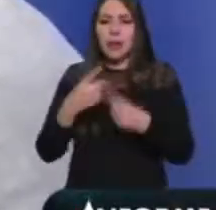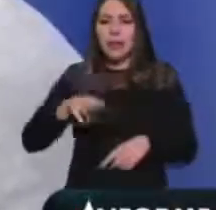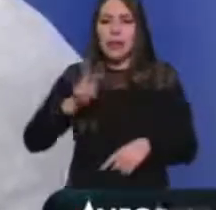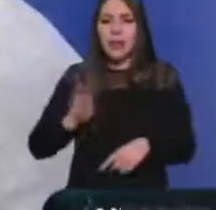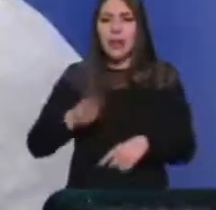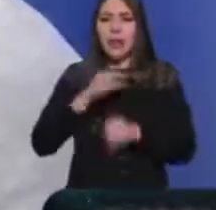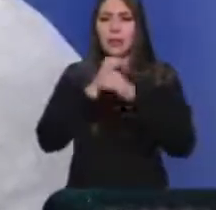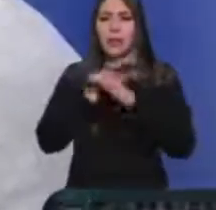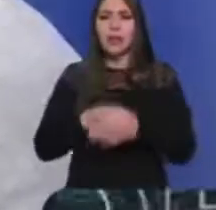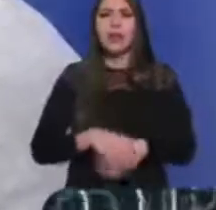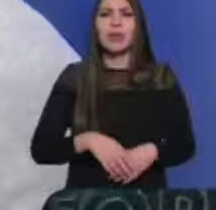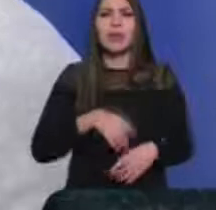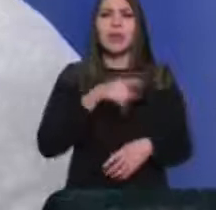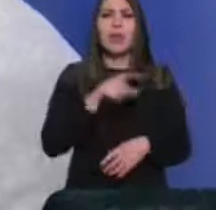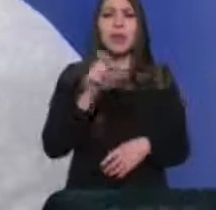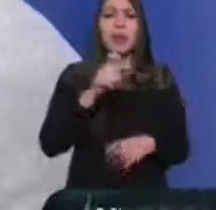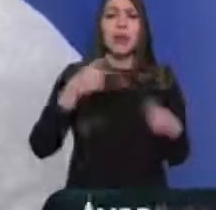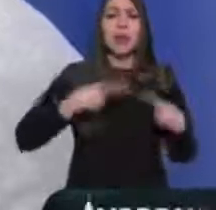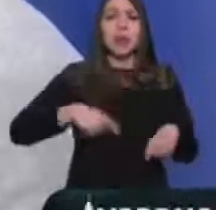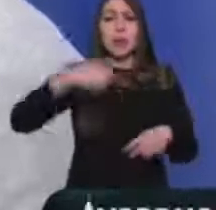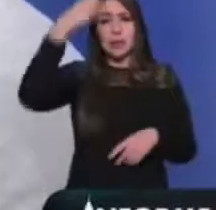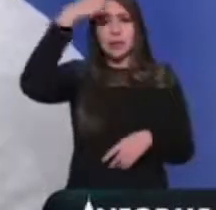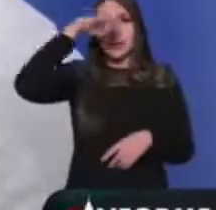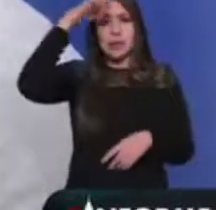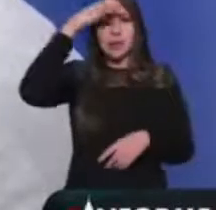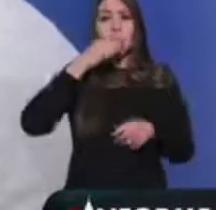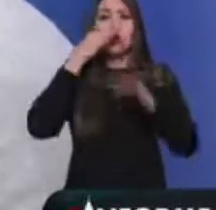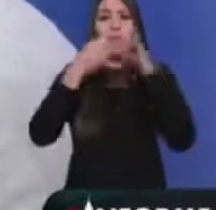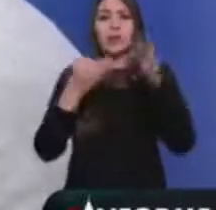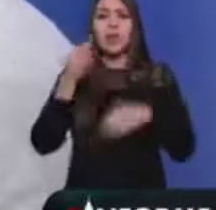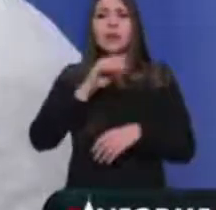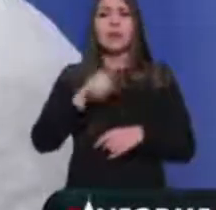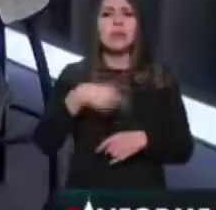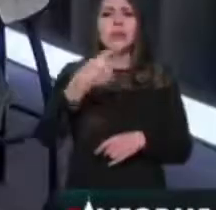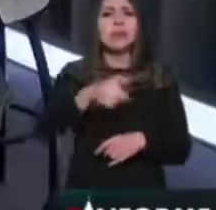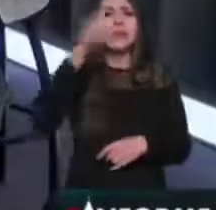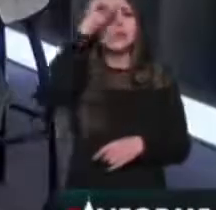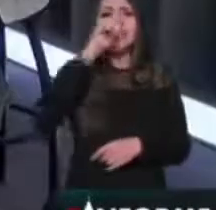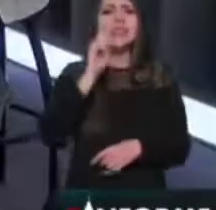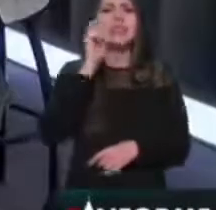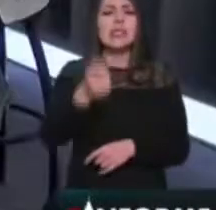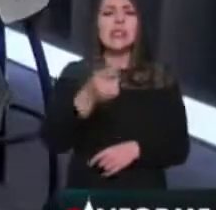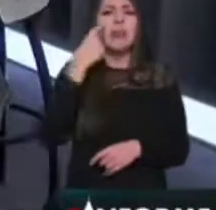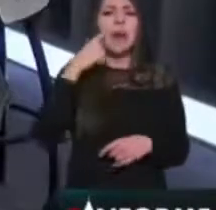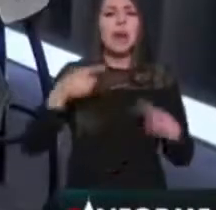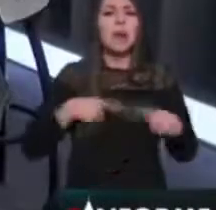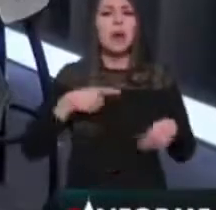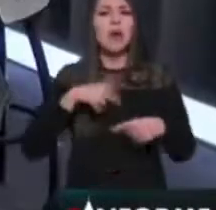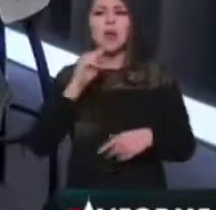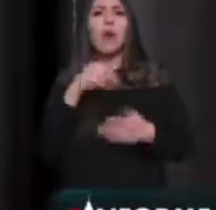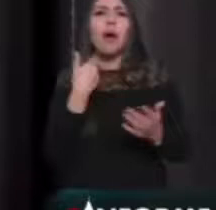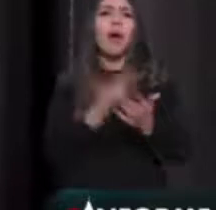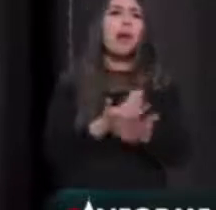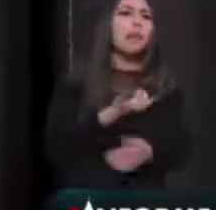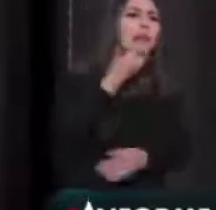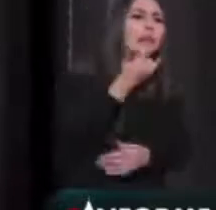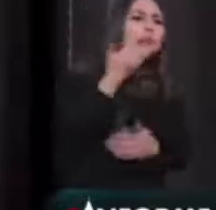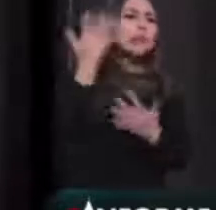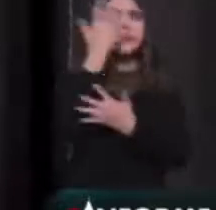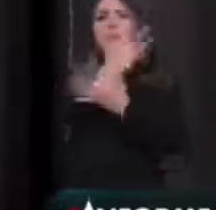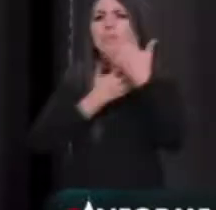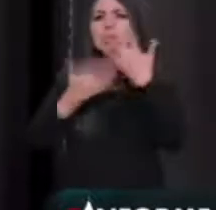se recomienda desde alguien que es experto en la infodemia para que una población enfrente un fenómeno como este?